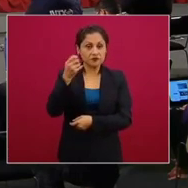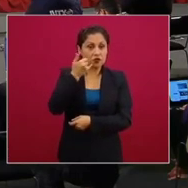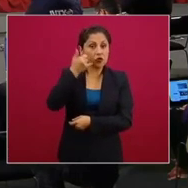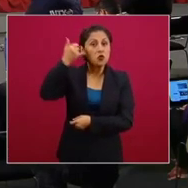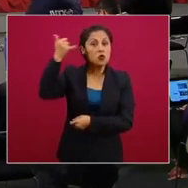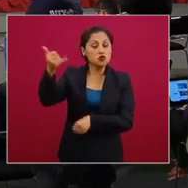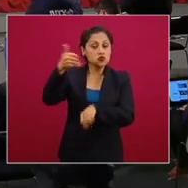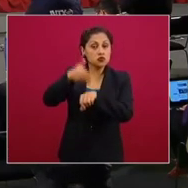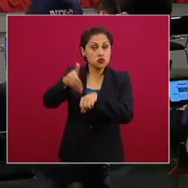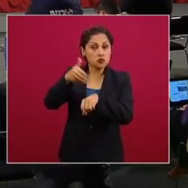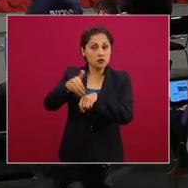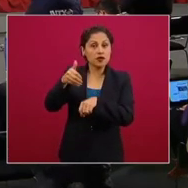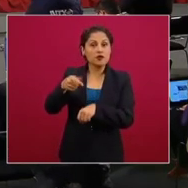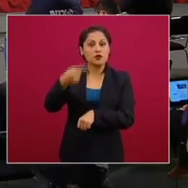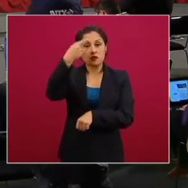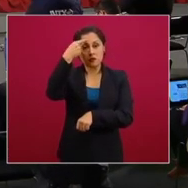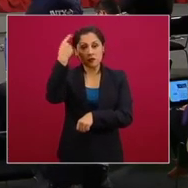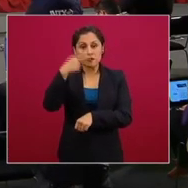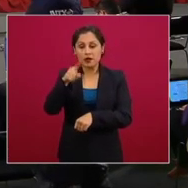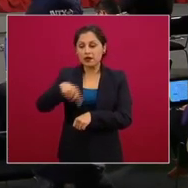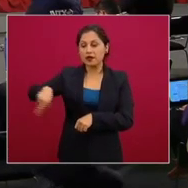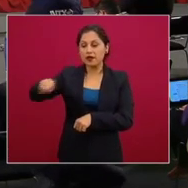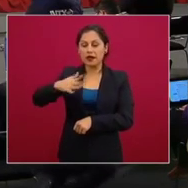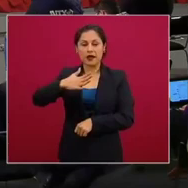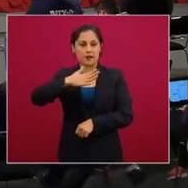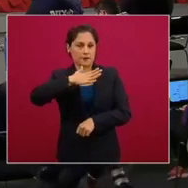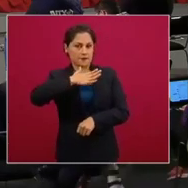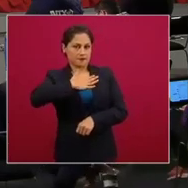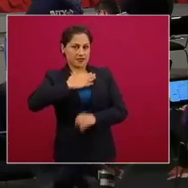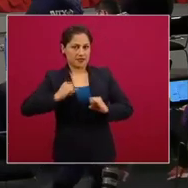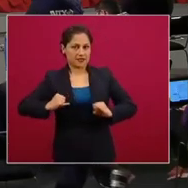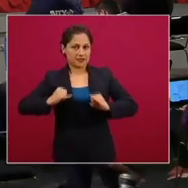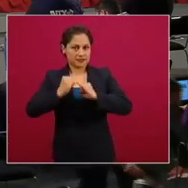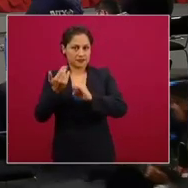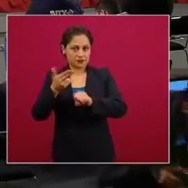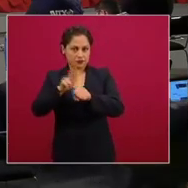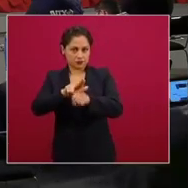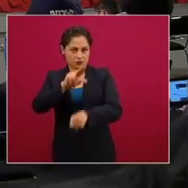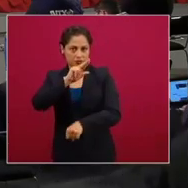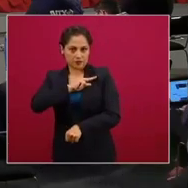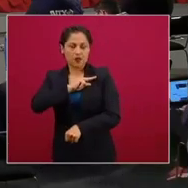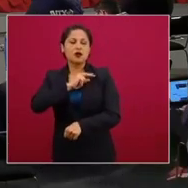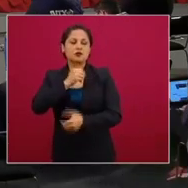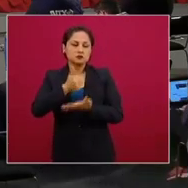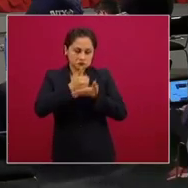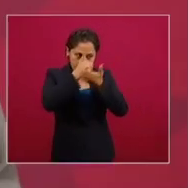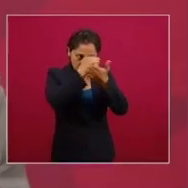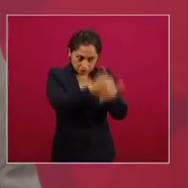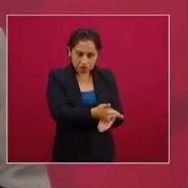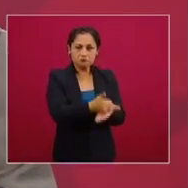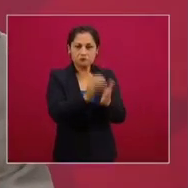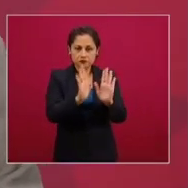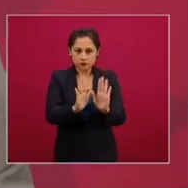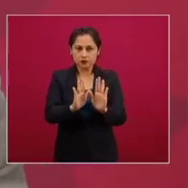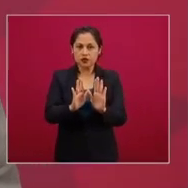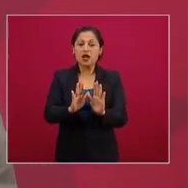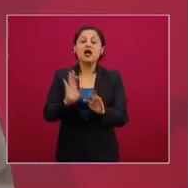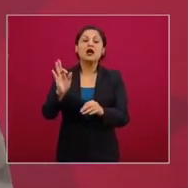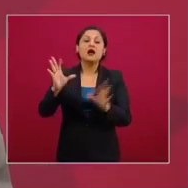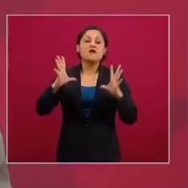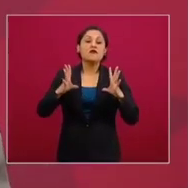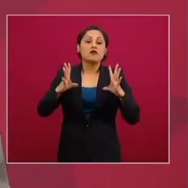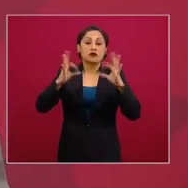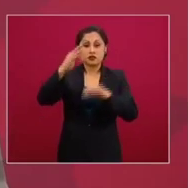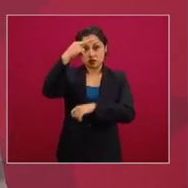pantalla y dejarme conducir por mi institución. Eso es como está planteado. Con mucho gusto, en la Fundación Mexicana para la Salud